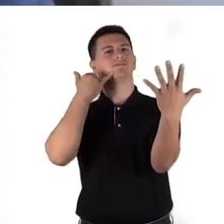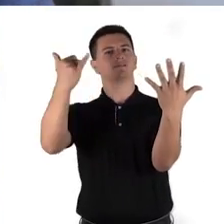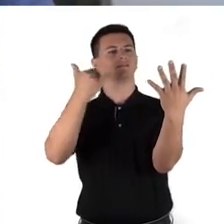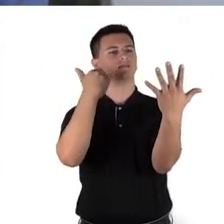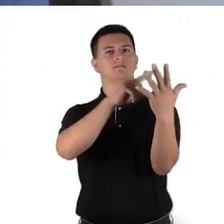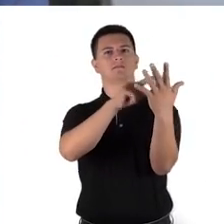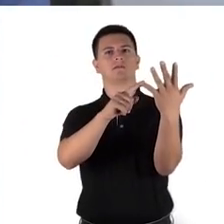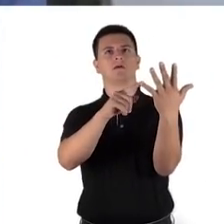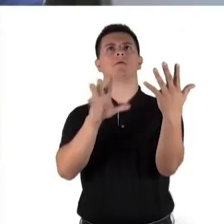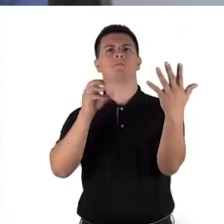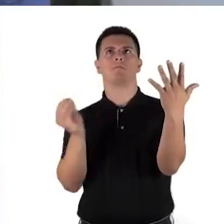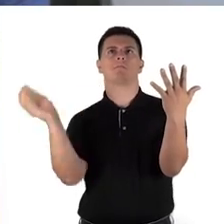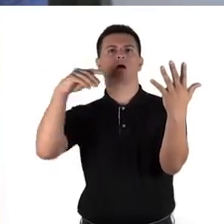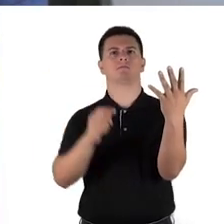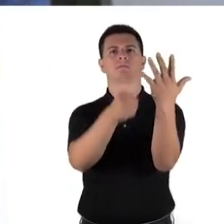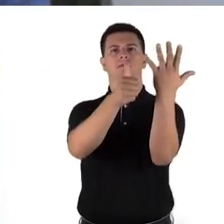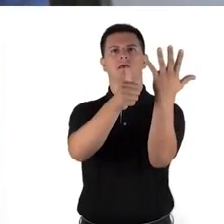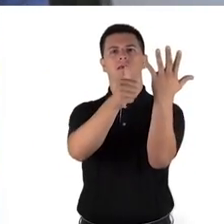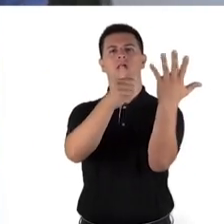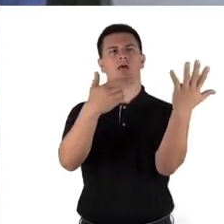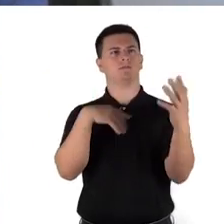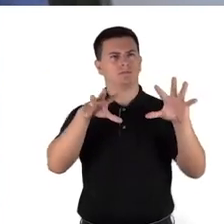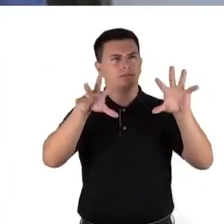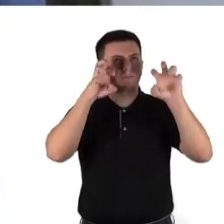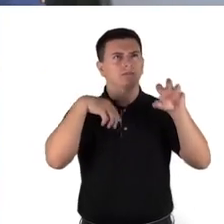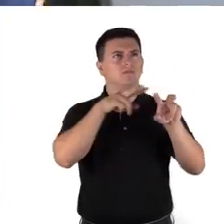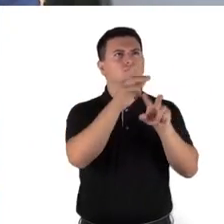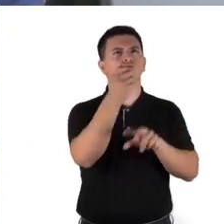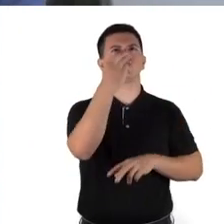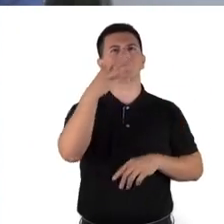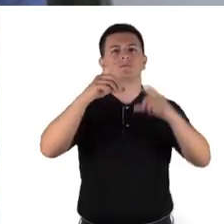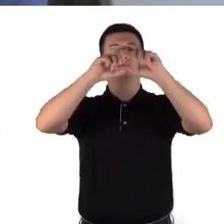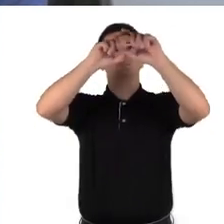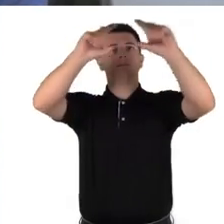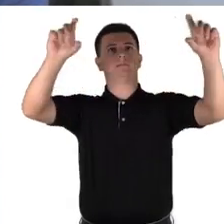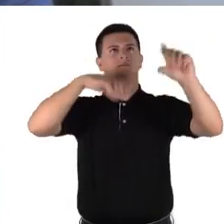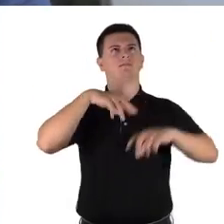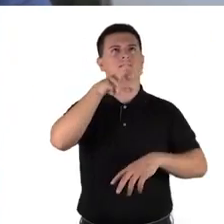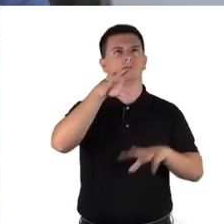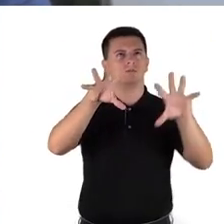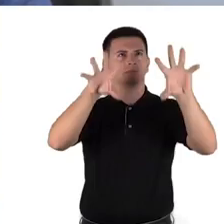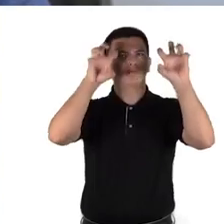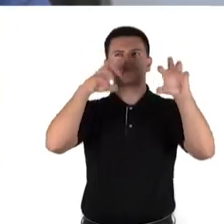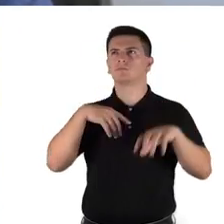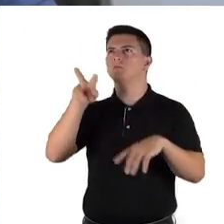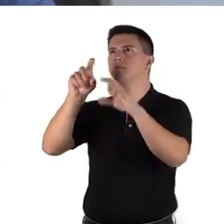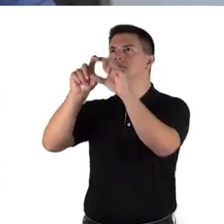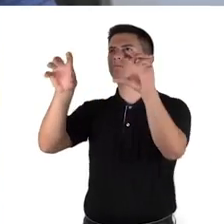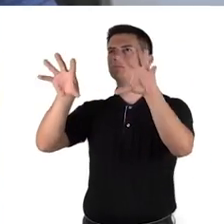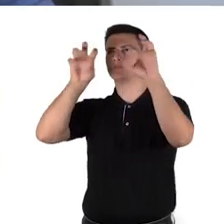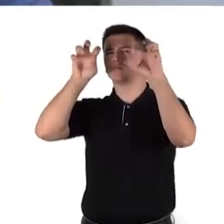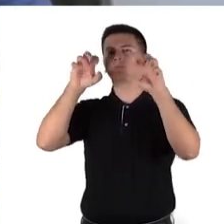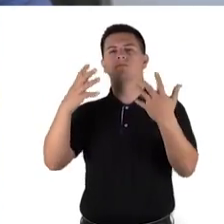después cuando la niña vaca comenzó a sumar un número más. Claro. Y yo aprendía por los carteles. Iba a aprender los números de teléfono a través